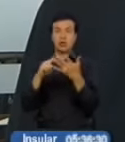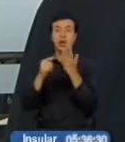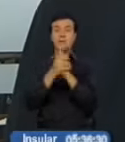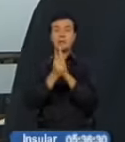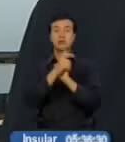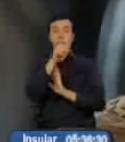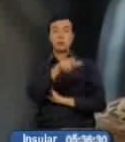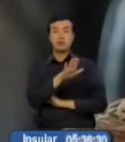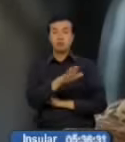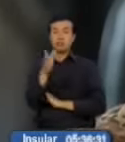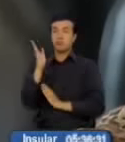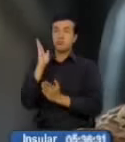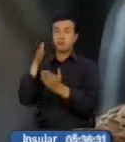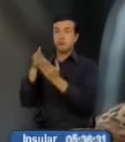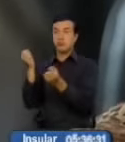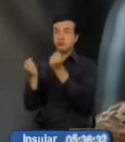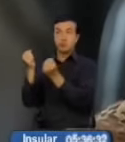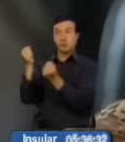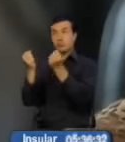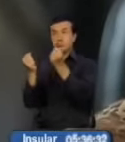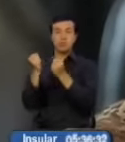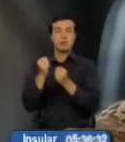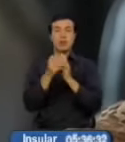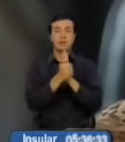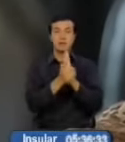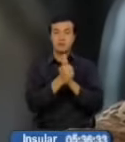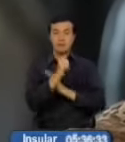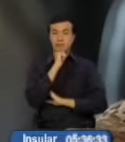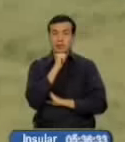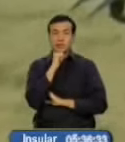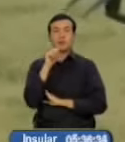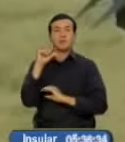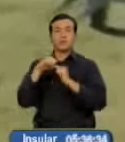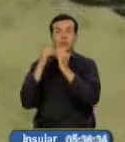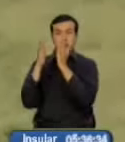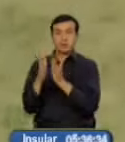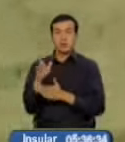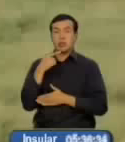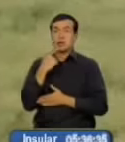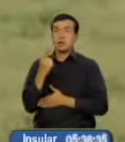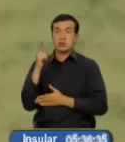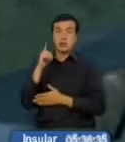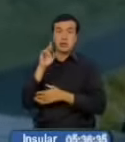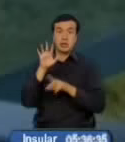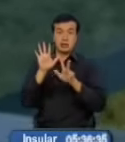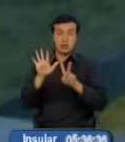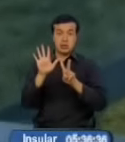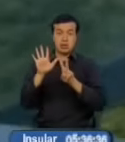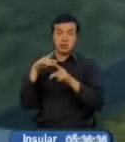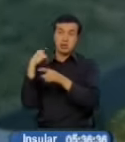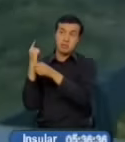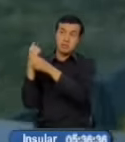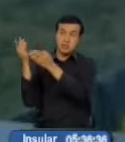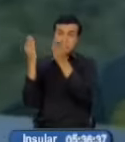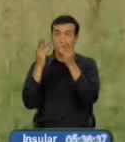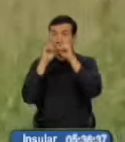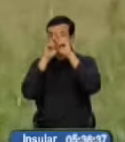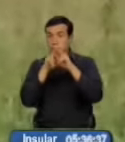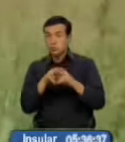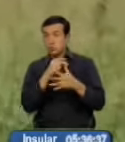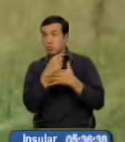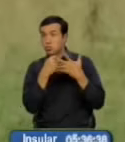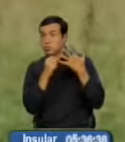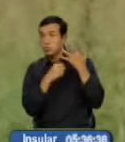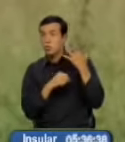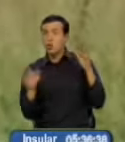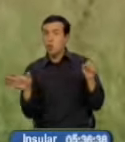de los pilotos. Por ejemplo, la vicepresidenta de la comisión, Dora Aguirre, afirma de que en la recepción de las 7 aeronaves no se constató que las mismas cuenten